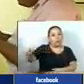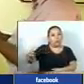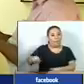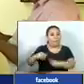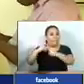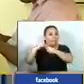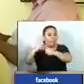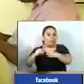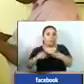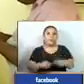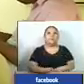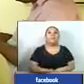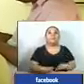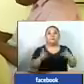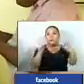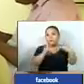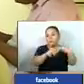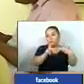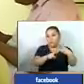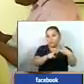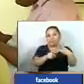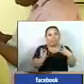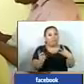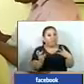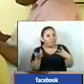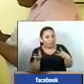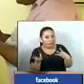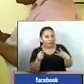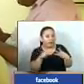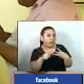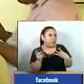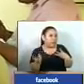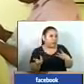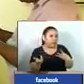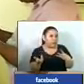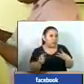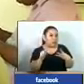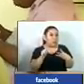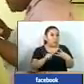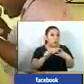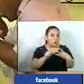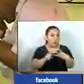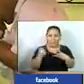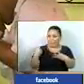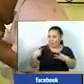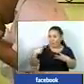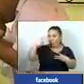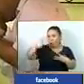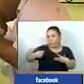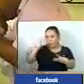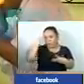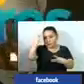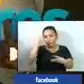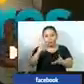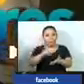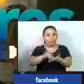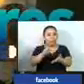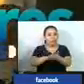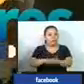especial y el tercero que agregamos hace dos meses es el pollo al pesto